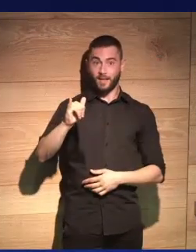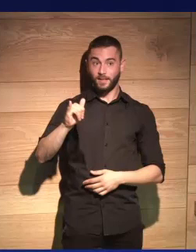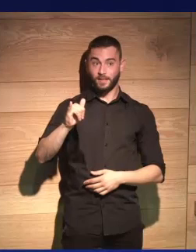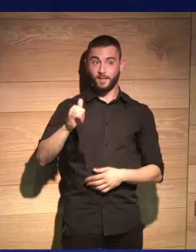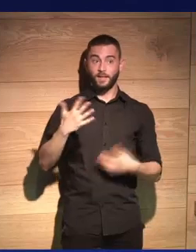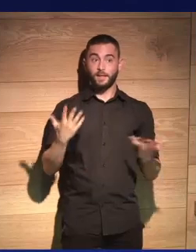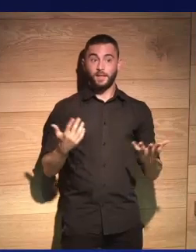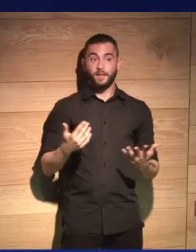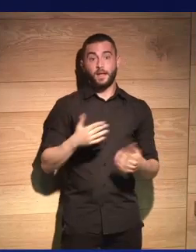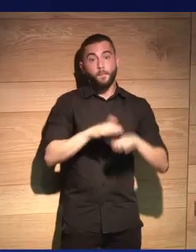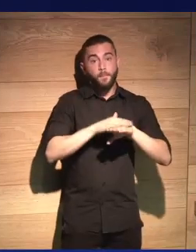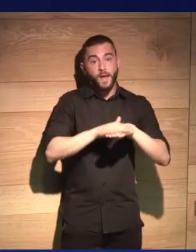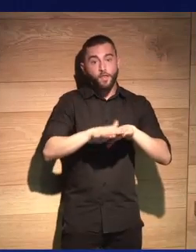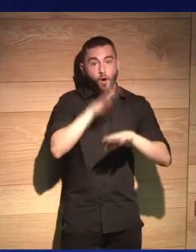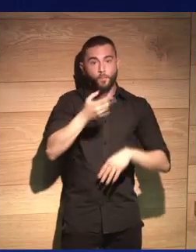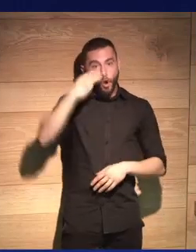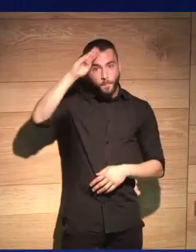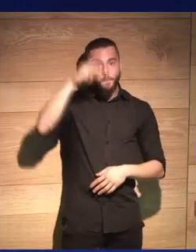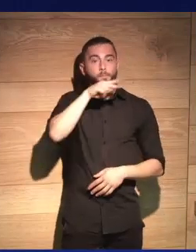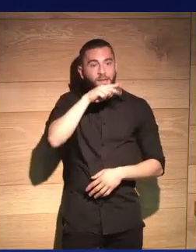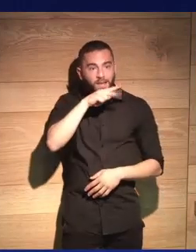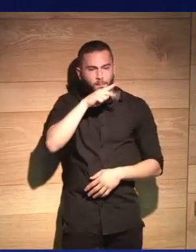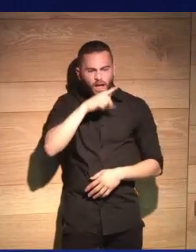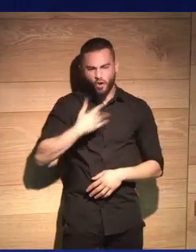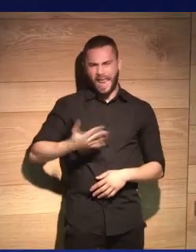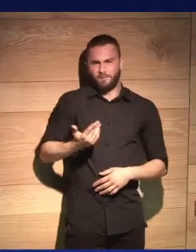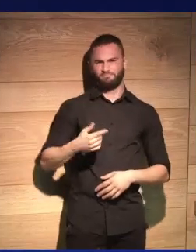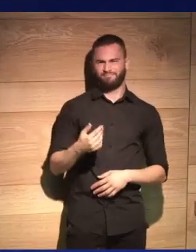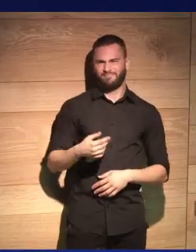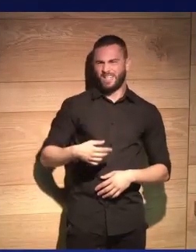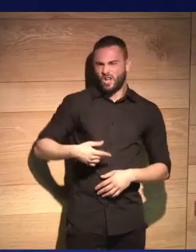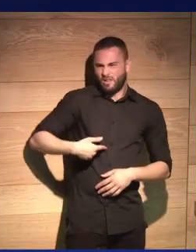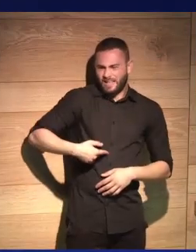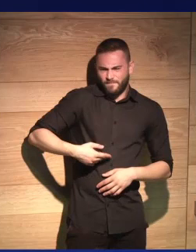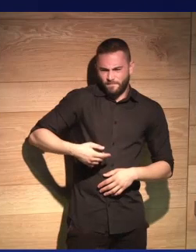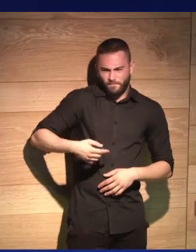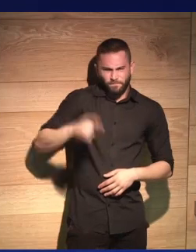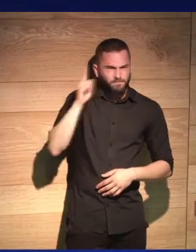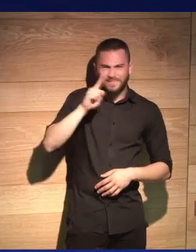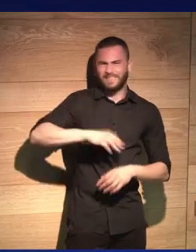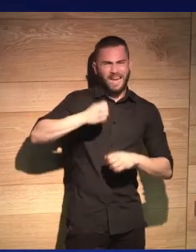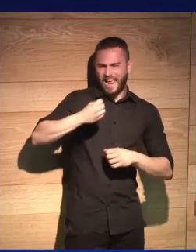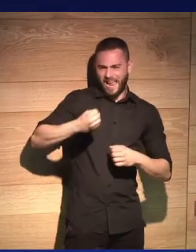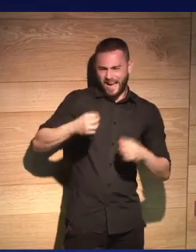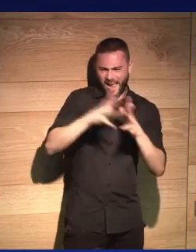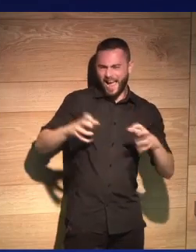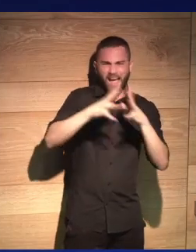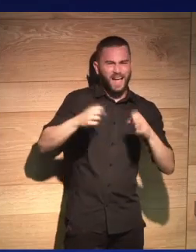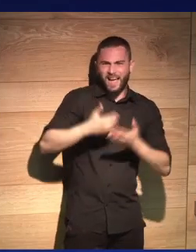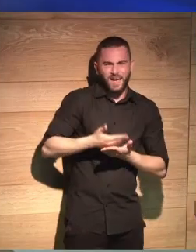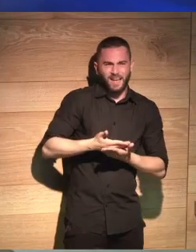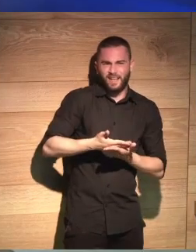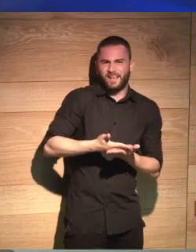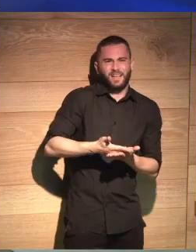pegaba, disculpen mi mexicano, la rechingada gana, me parece una hermosa y muy